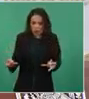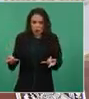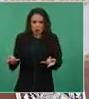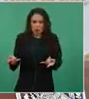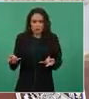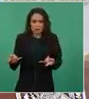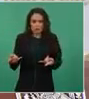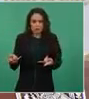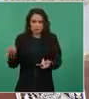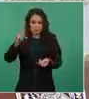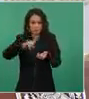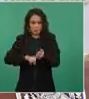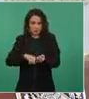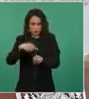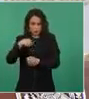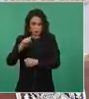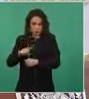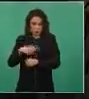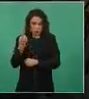mediocre.